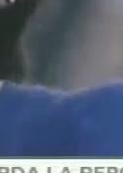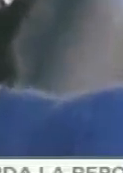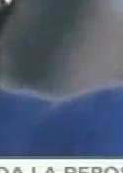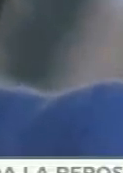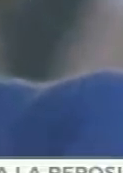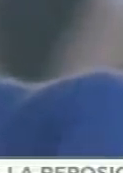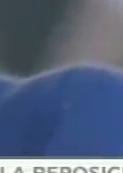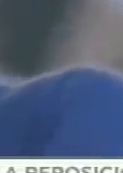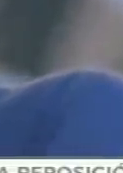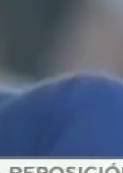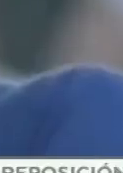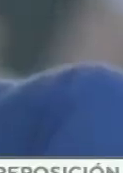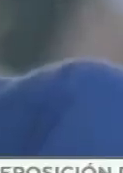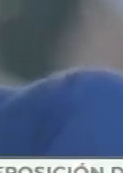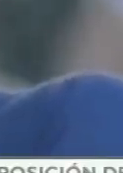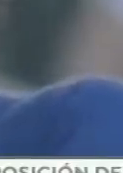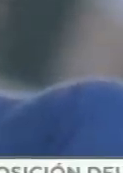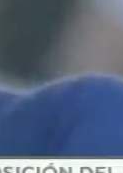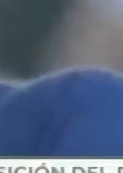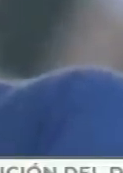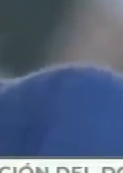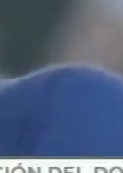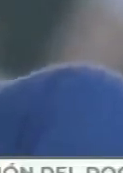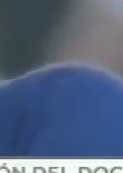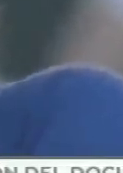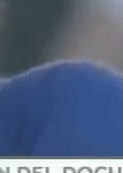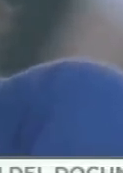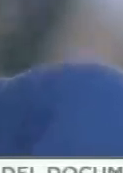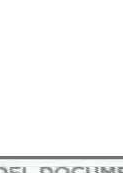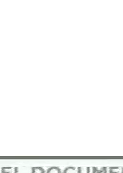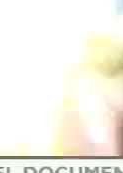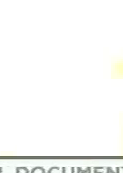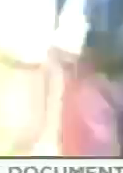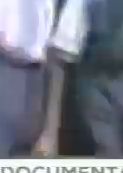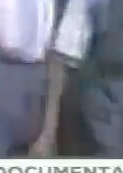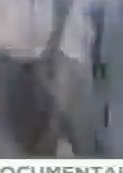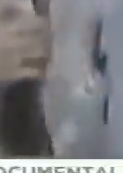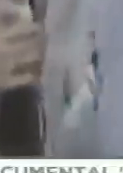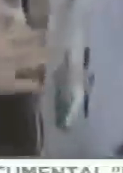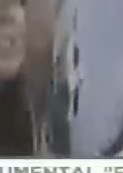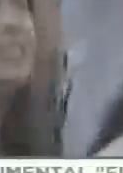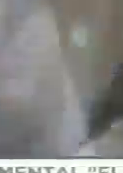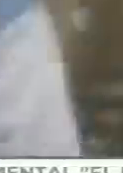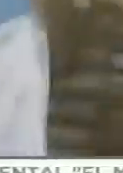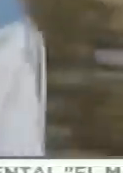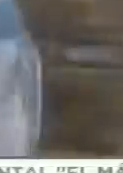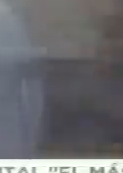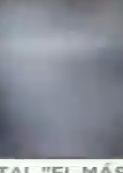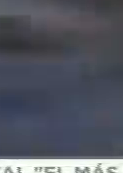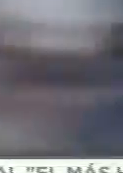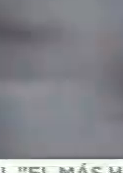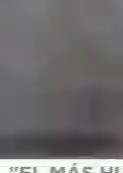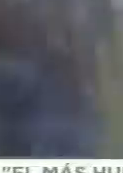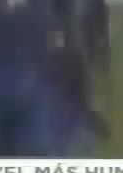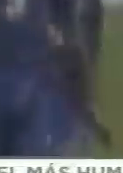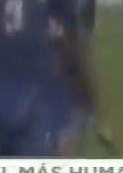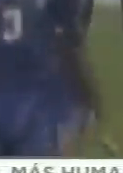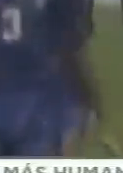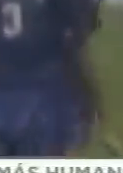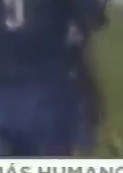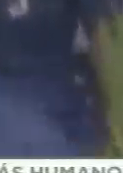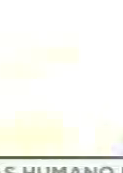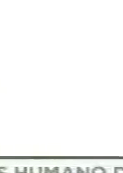sano del mundo. Eso no le quepa la menor duda a nadie. Porque se equivoque uno, no tiene que pagar el